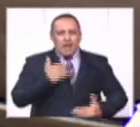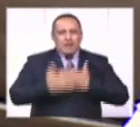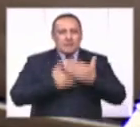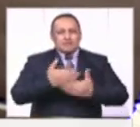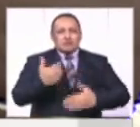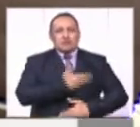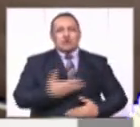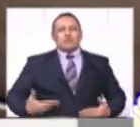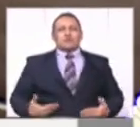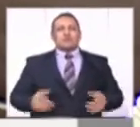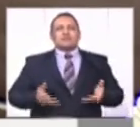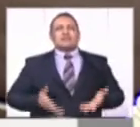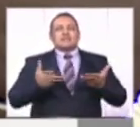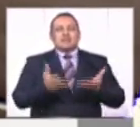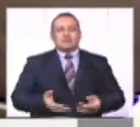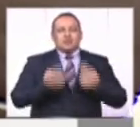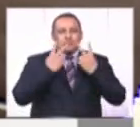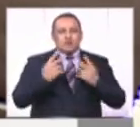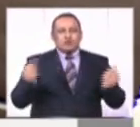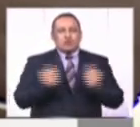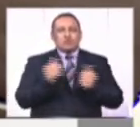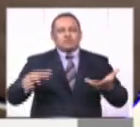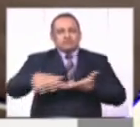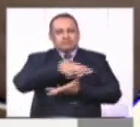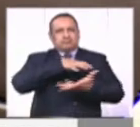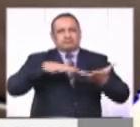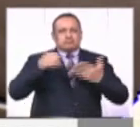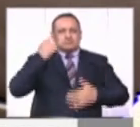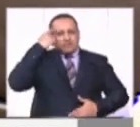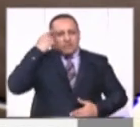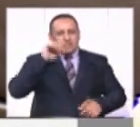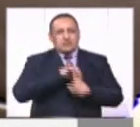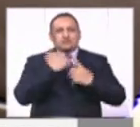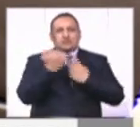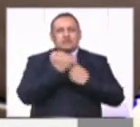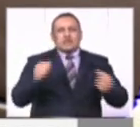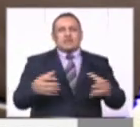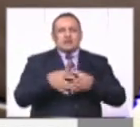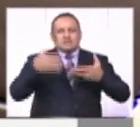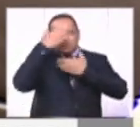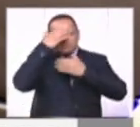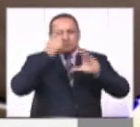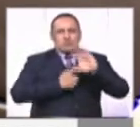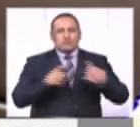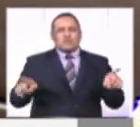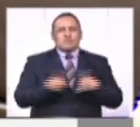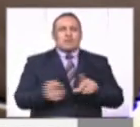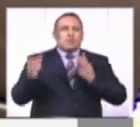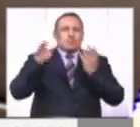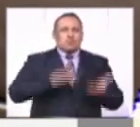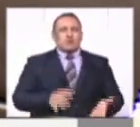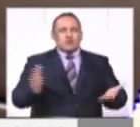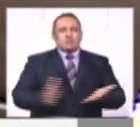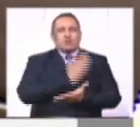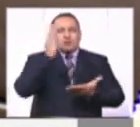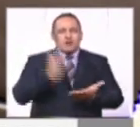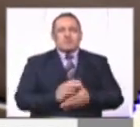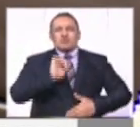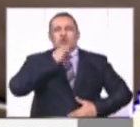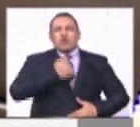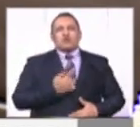estado generaron esa social que terminó en terrorismo en sangre en Muerte en miseria en